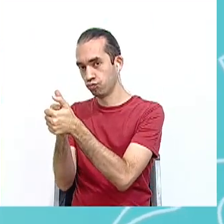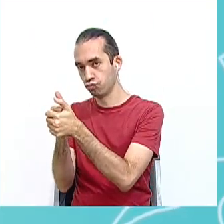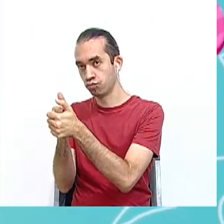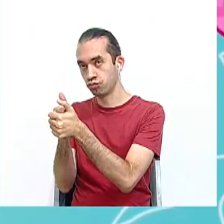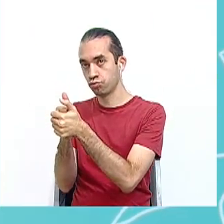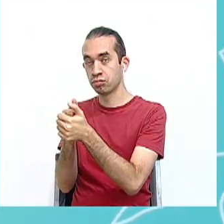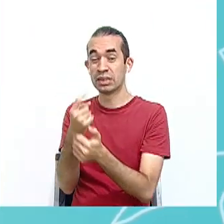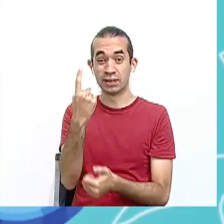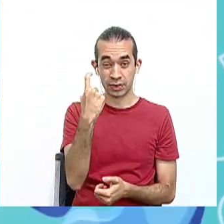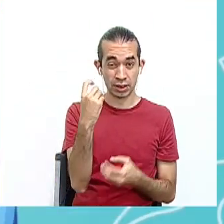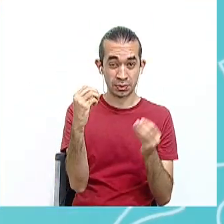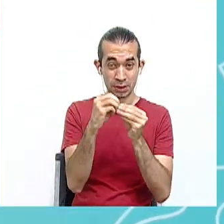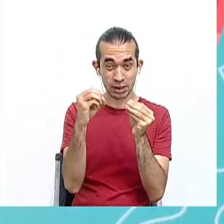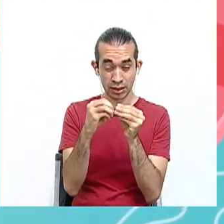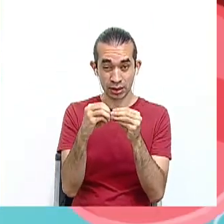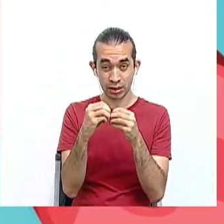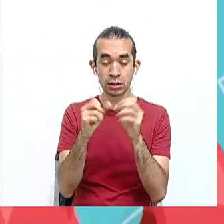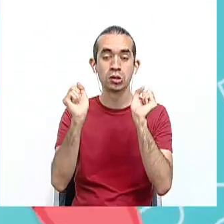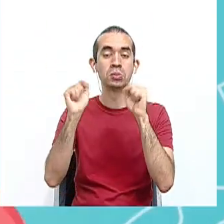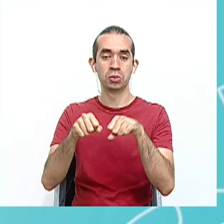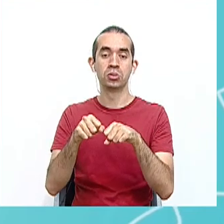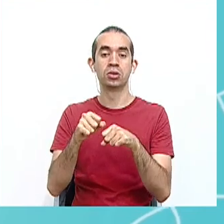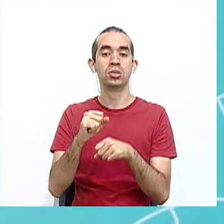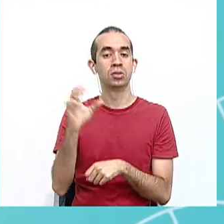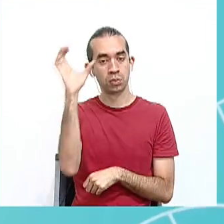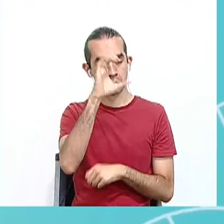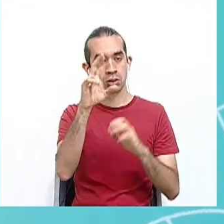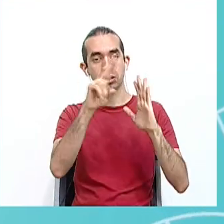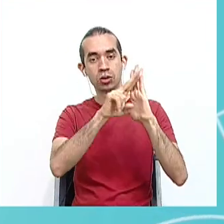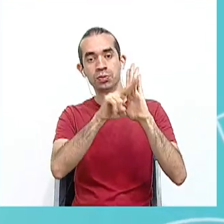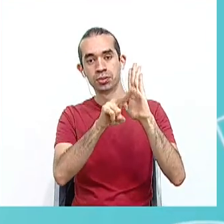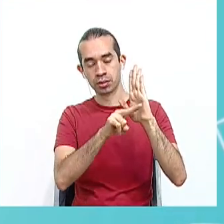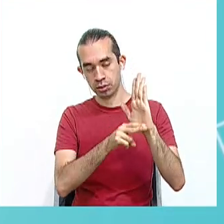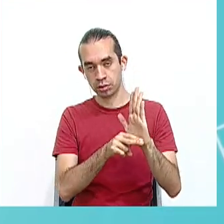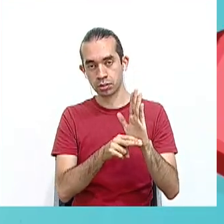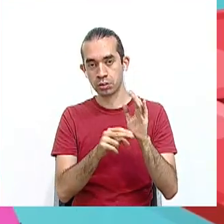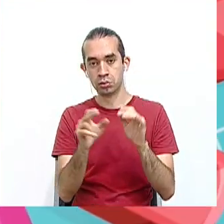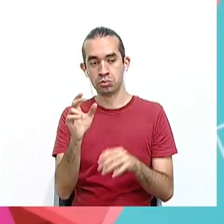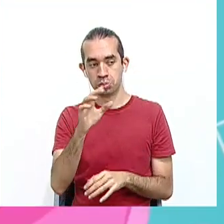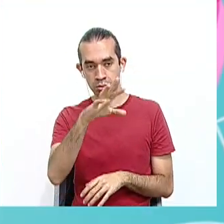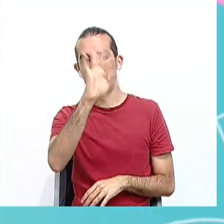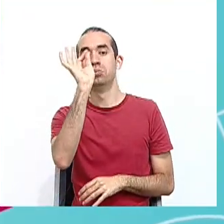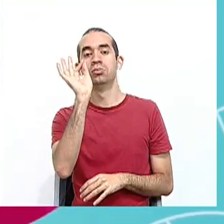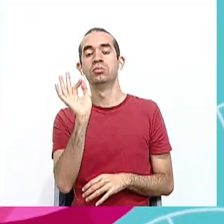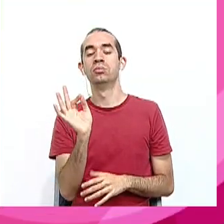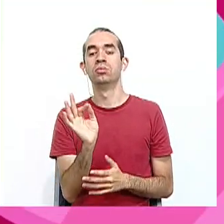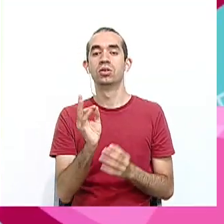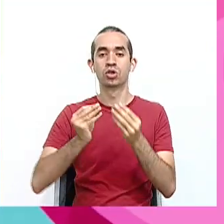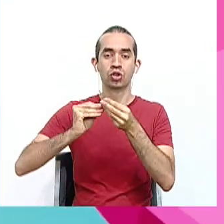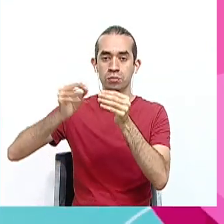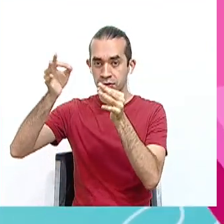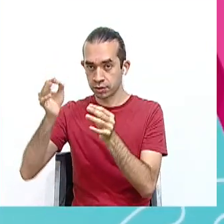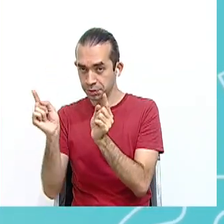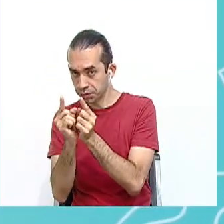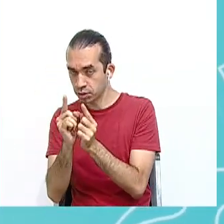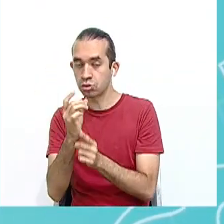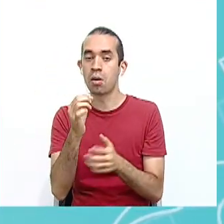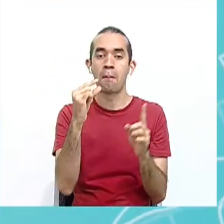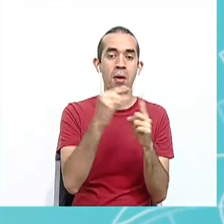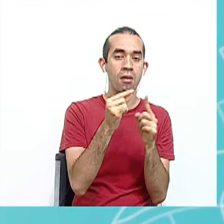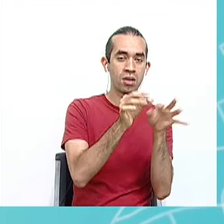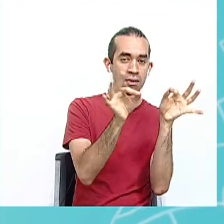nos hace falta algo más, podemos acudir a la normativa y buscar cuándo escribir con números o cuándo escribir con